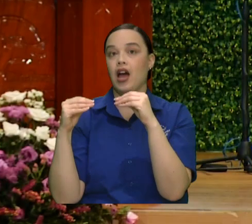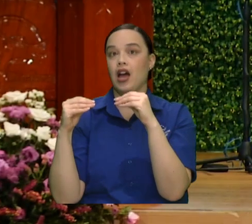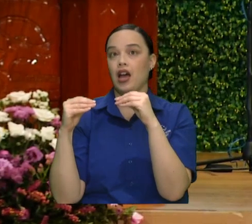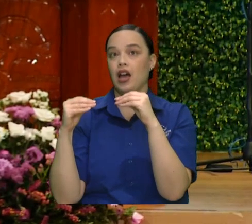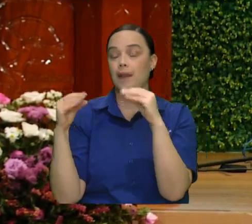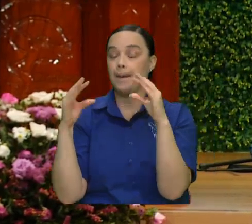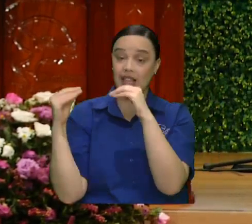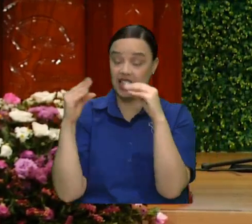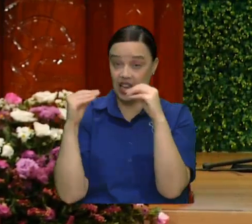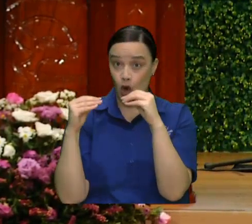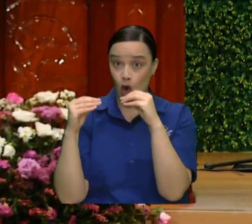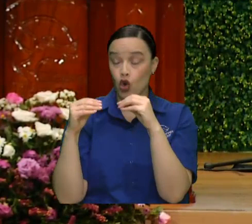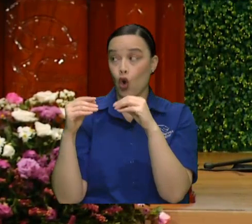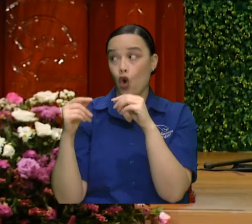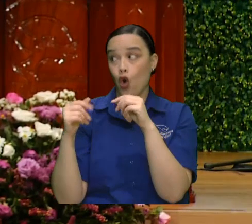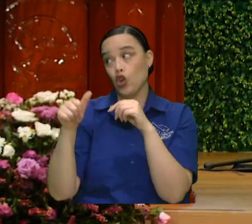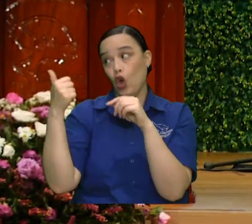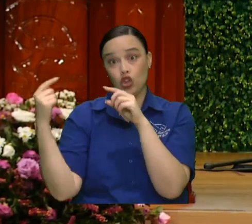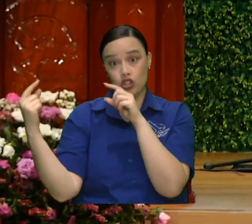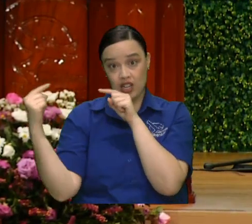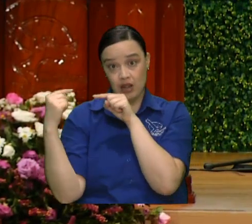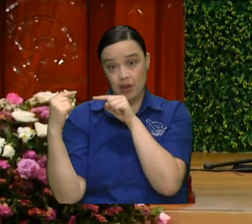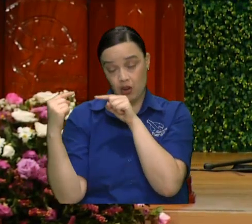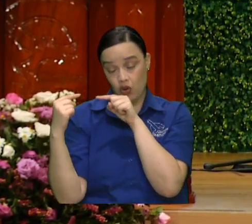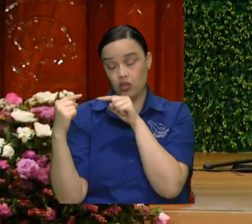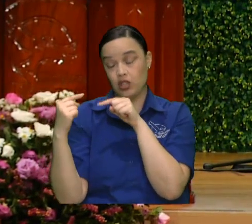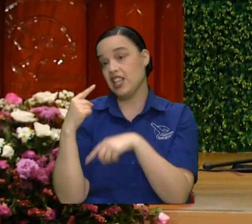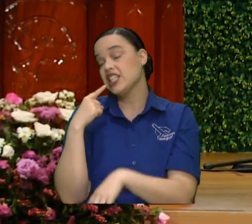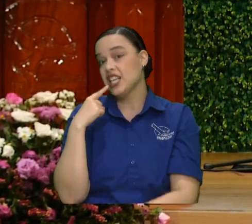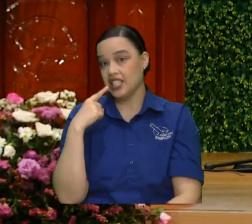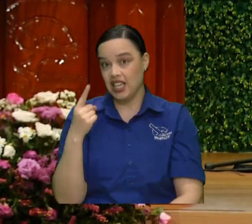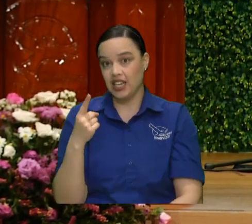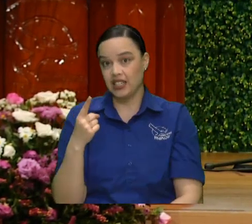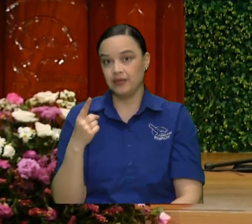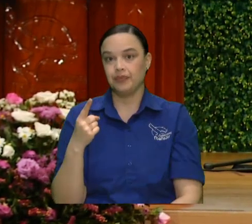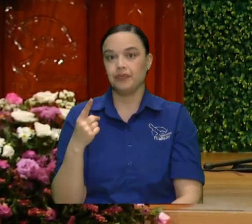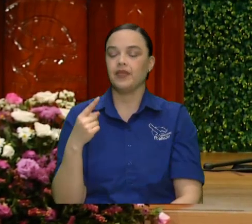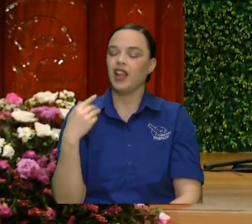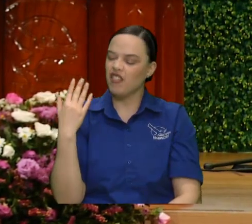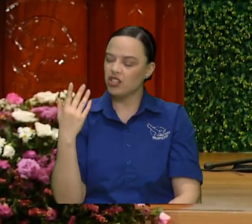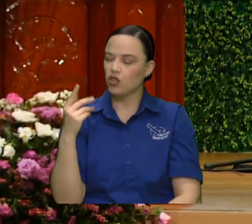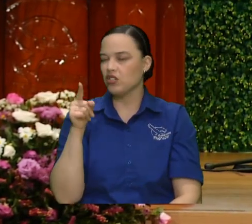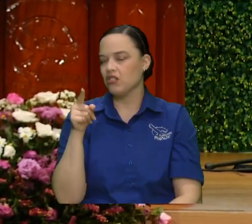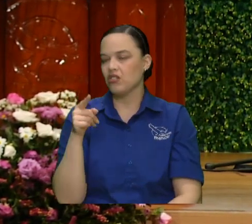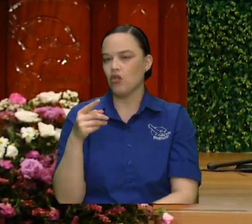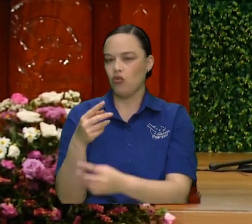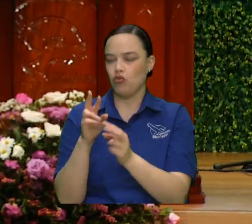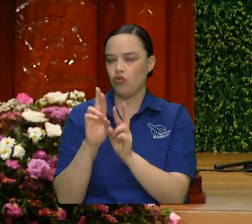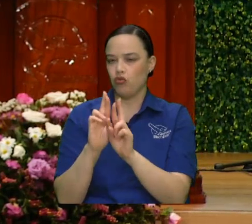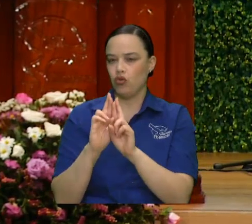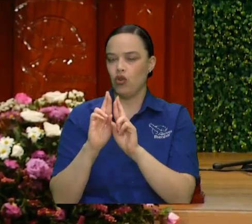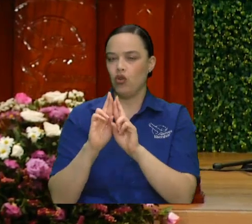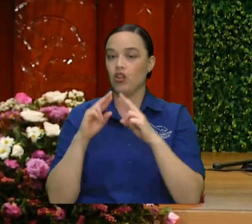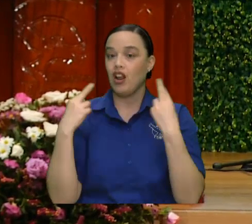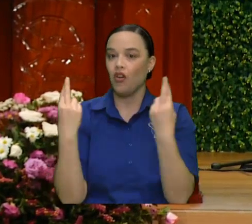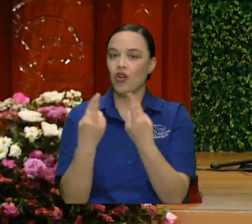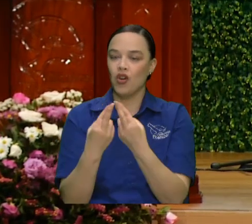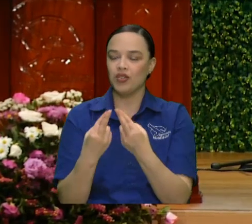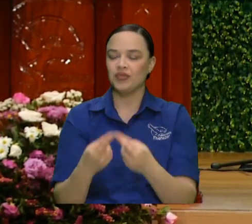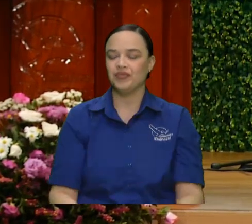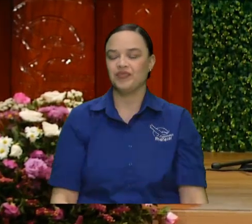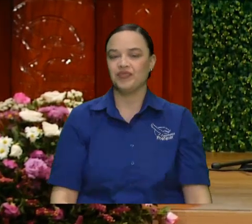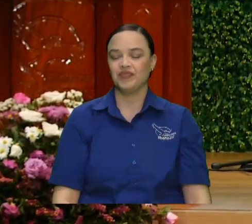breve me imagino que les han de decir tiene mucha una reunión verdad como le dirían